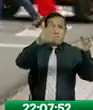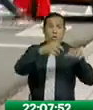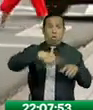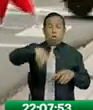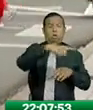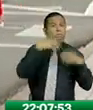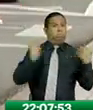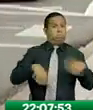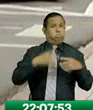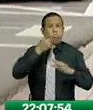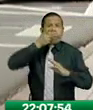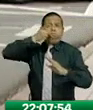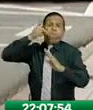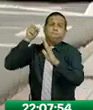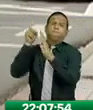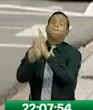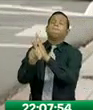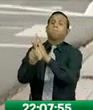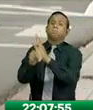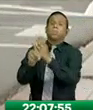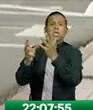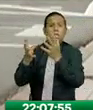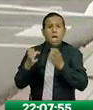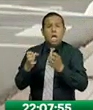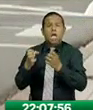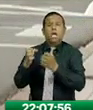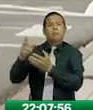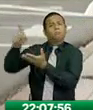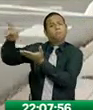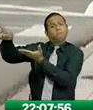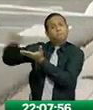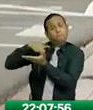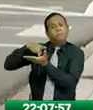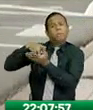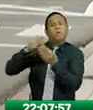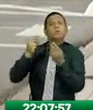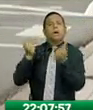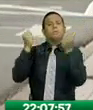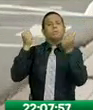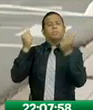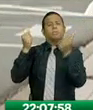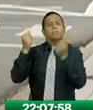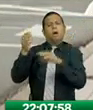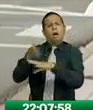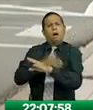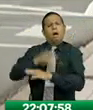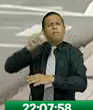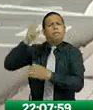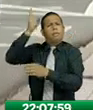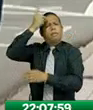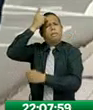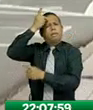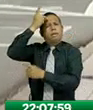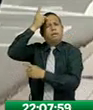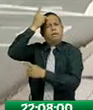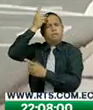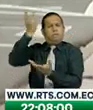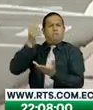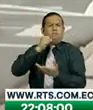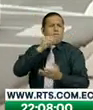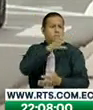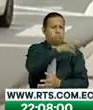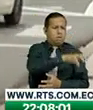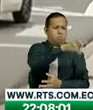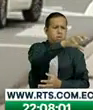masiva de acciones de protección para exigir el pago inmediato de las transferencias pendientes, que solo en el caso de estas 5